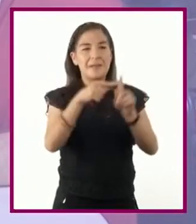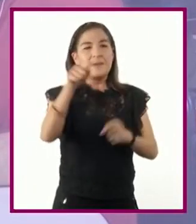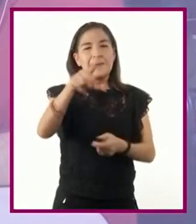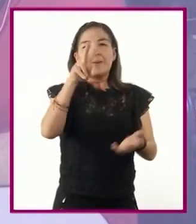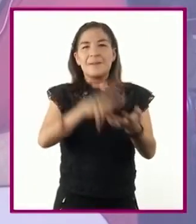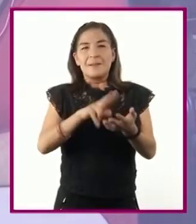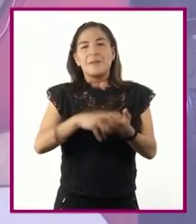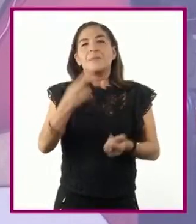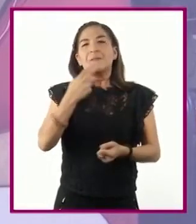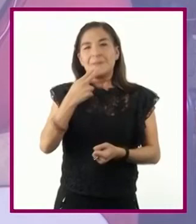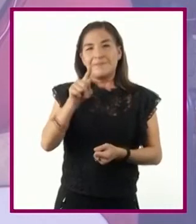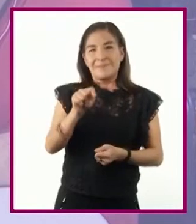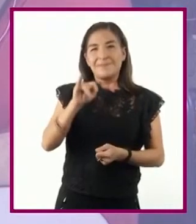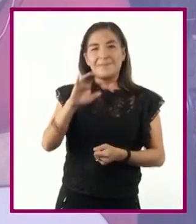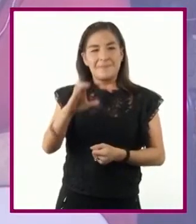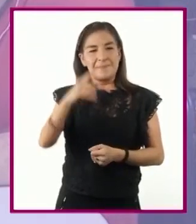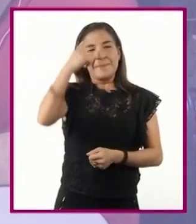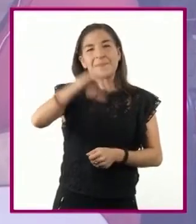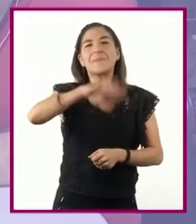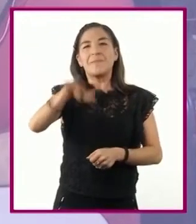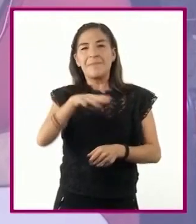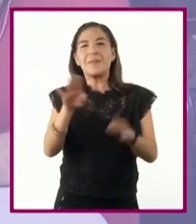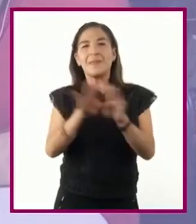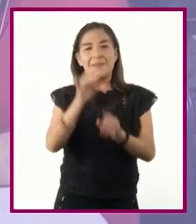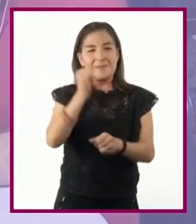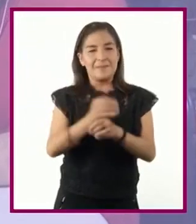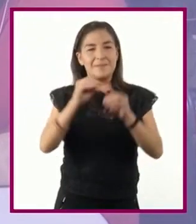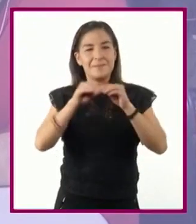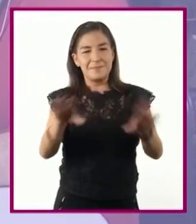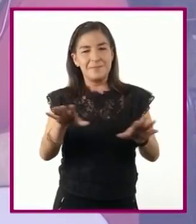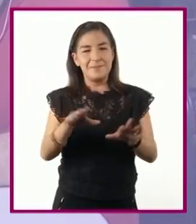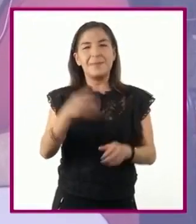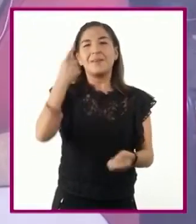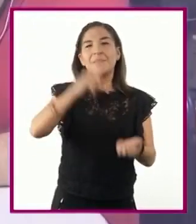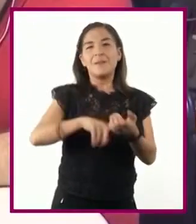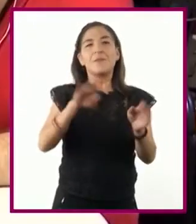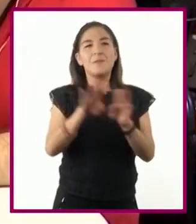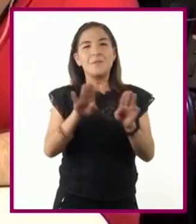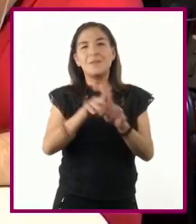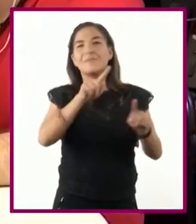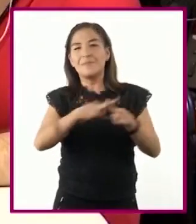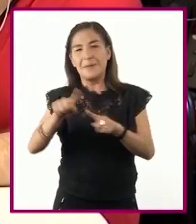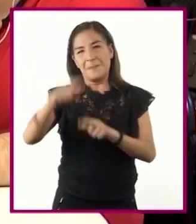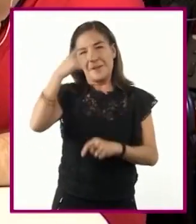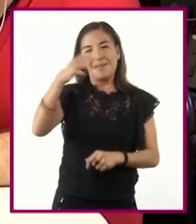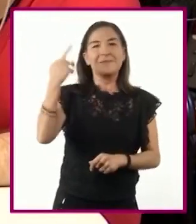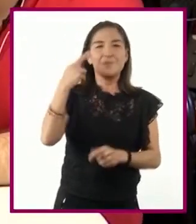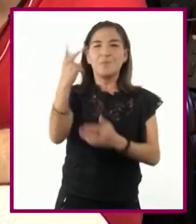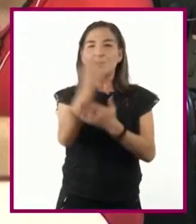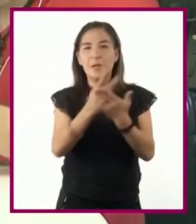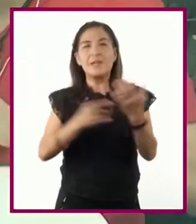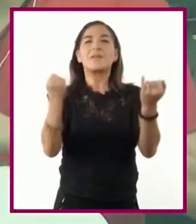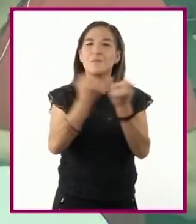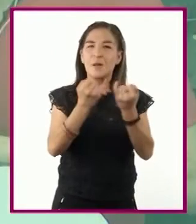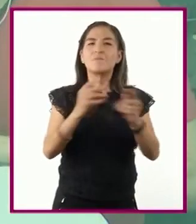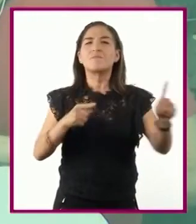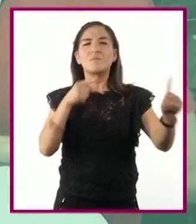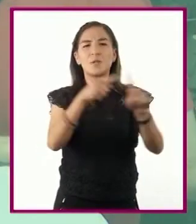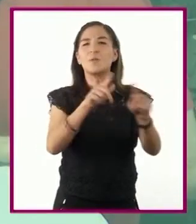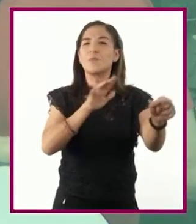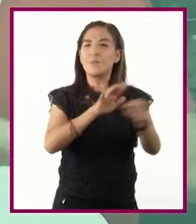valora la utilidad de las TIC como fuente y medio de información al producir un programa de radio, así como el